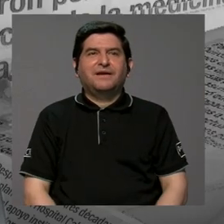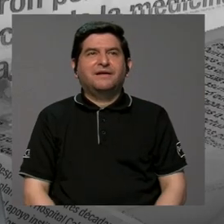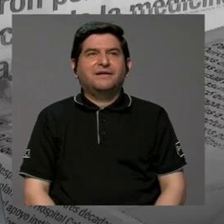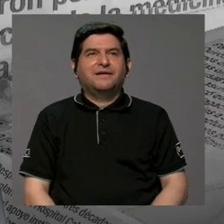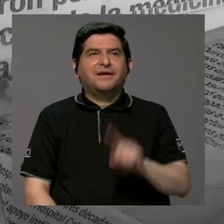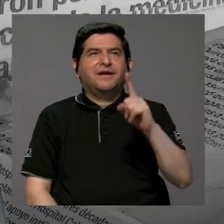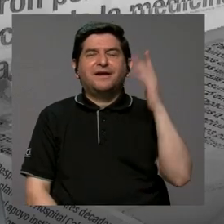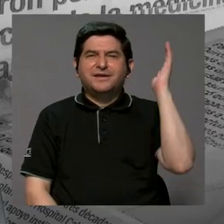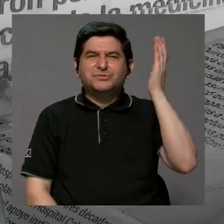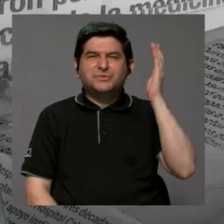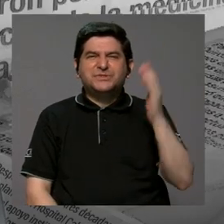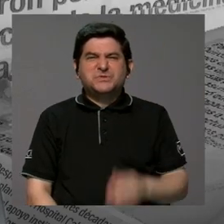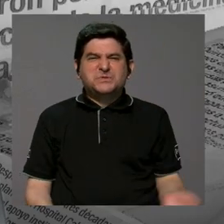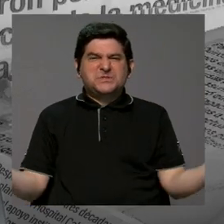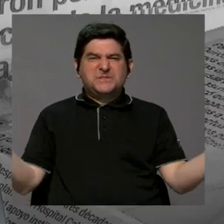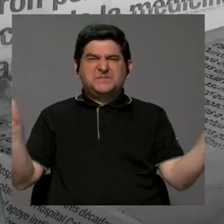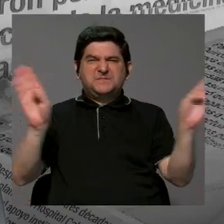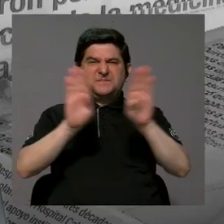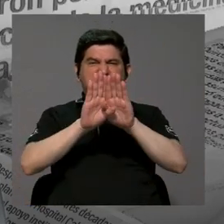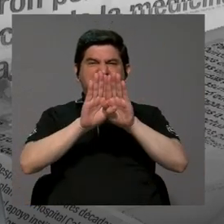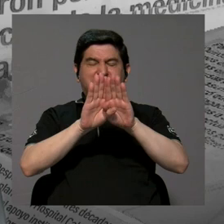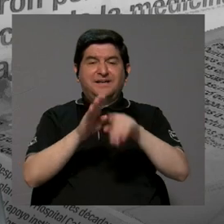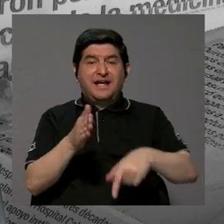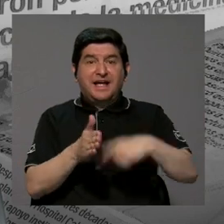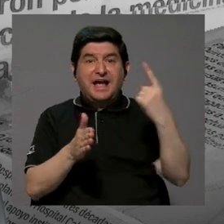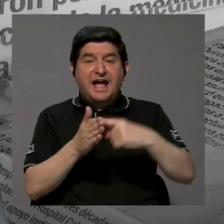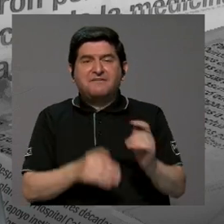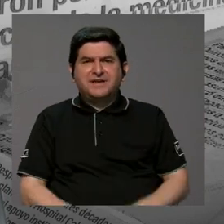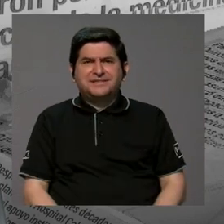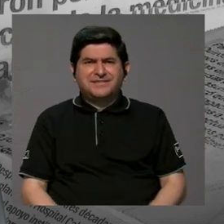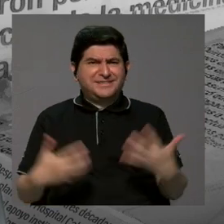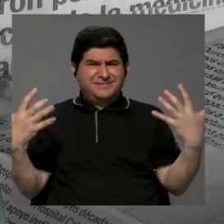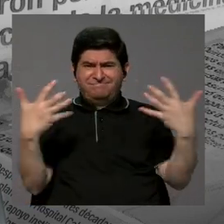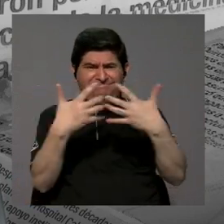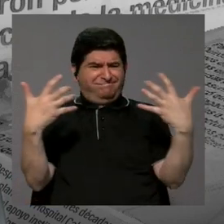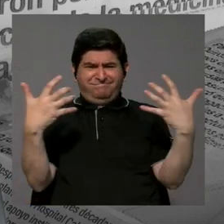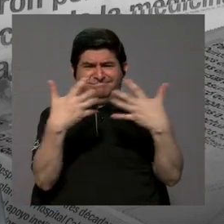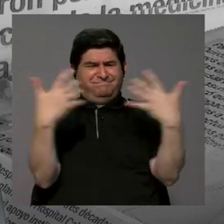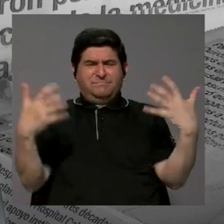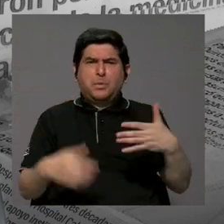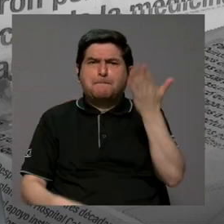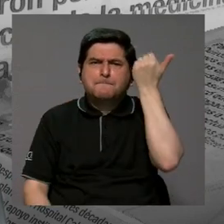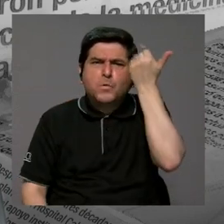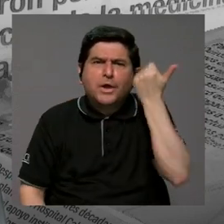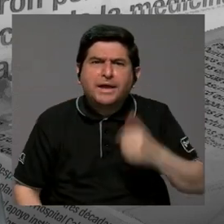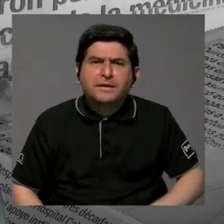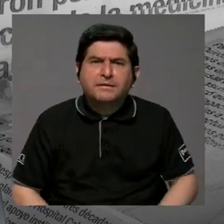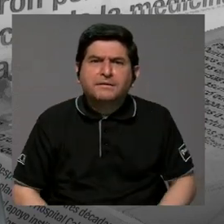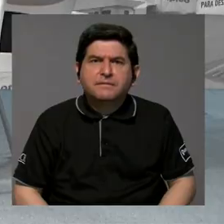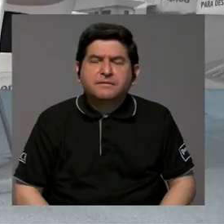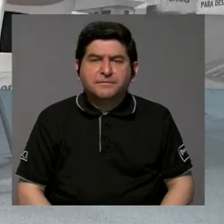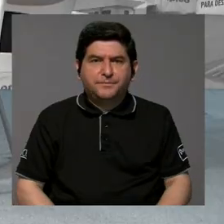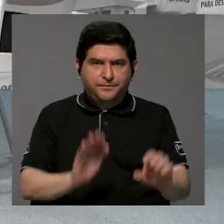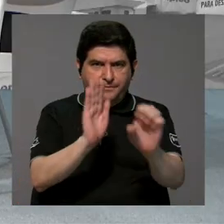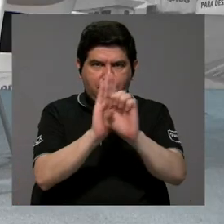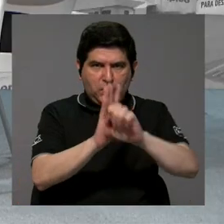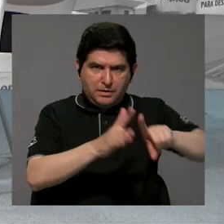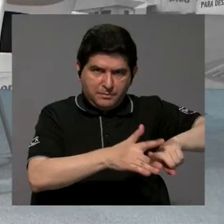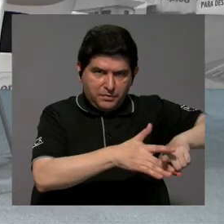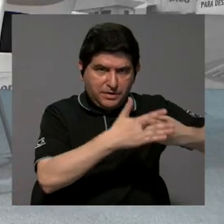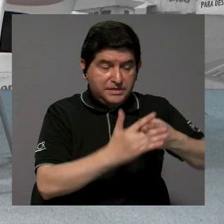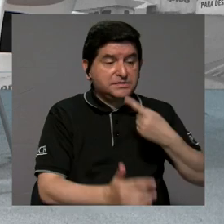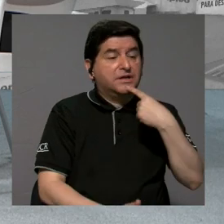discurso muy cerrado, un discurso a veces incongruente, bastante incongruente, porque, por ejemplo,